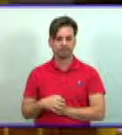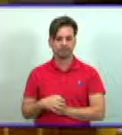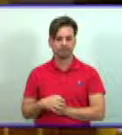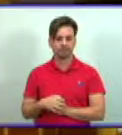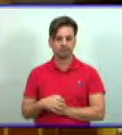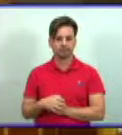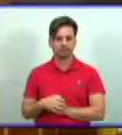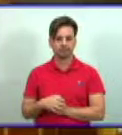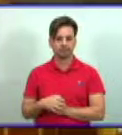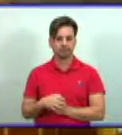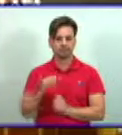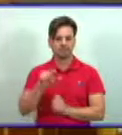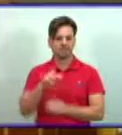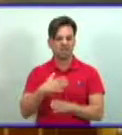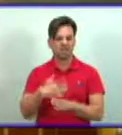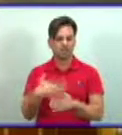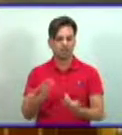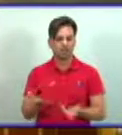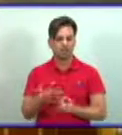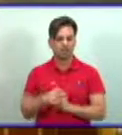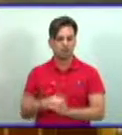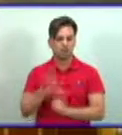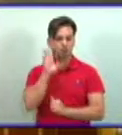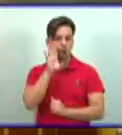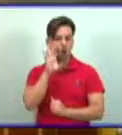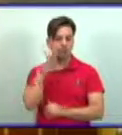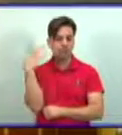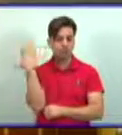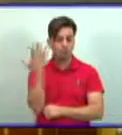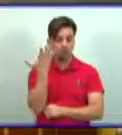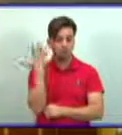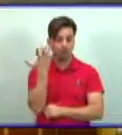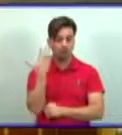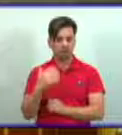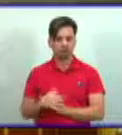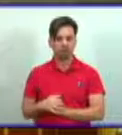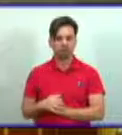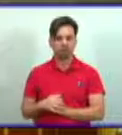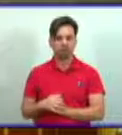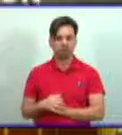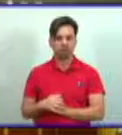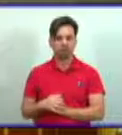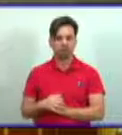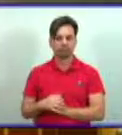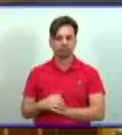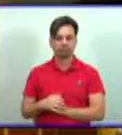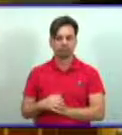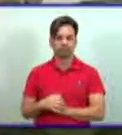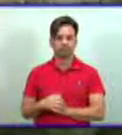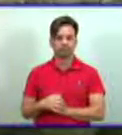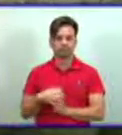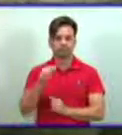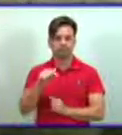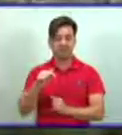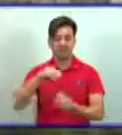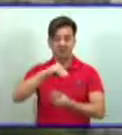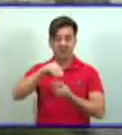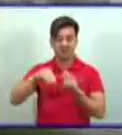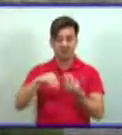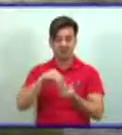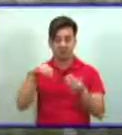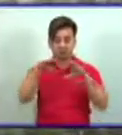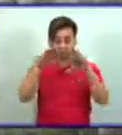¿Qué es la contaminación atmosférica? Entendemos por contaminación atmosférica la polución de nuestra atmósfera, es decir,